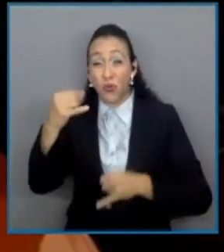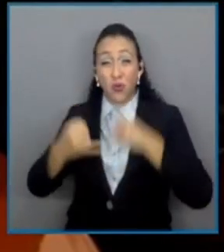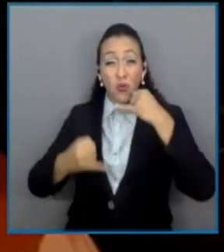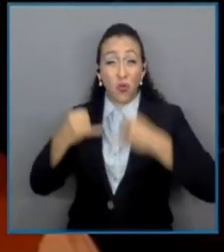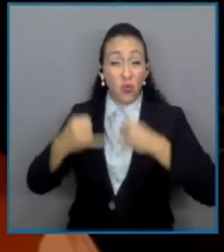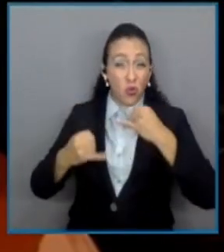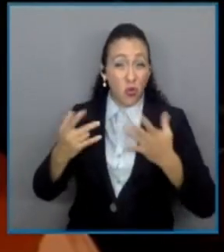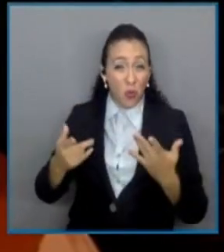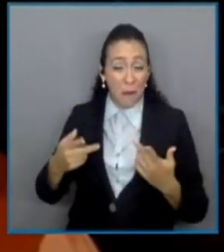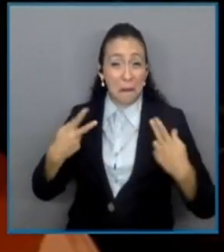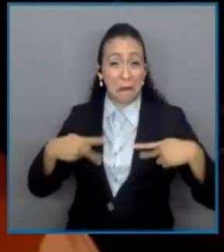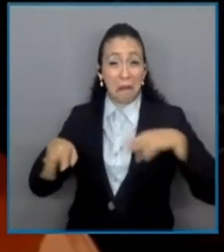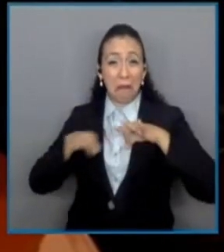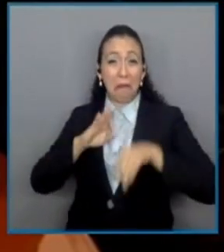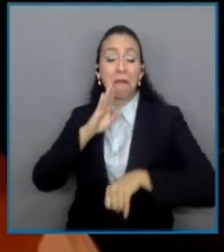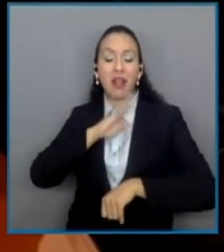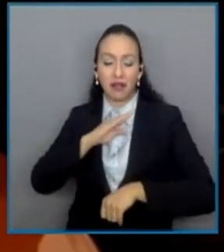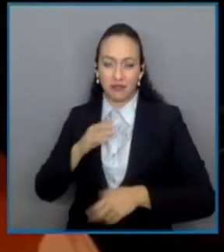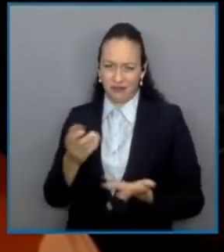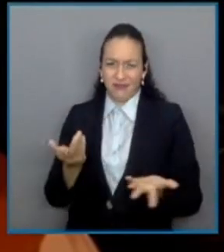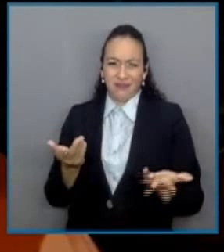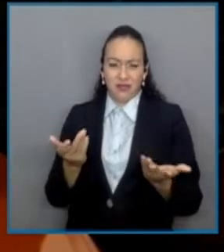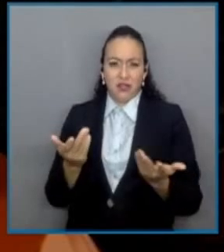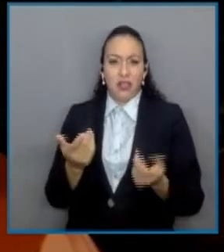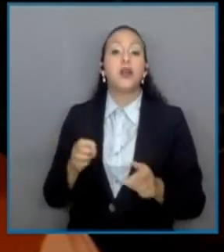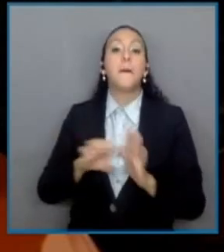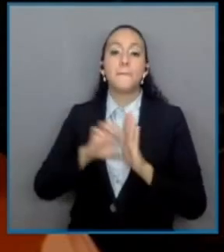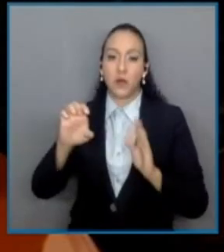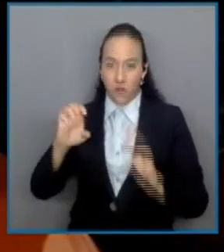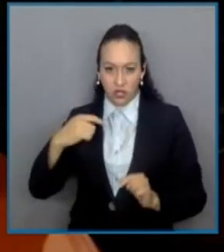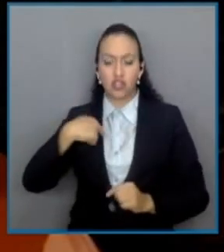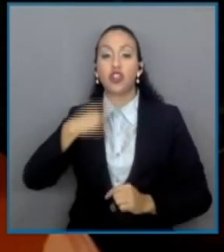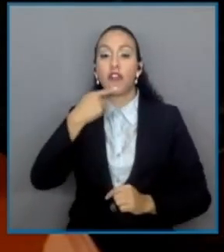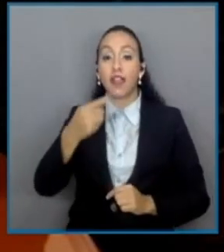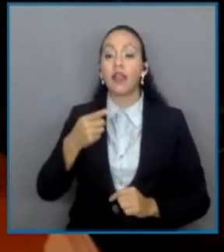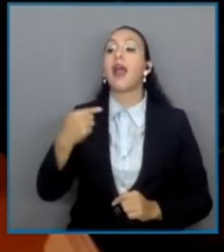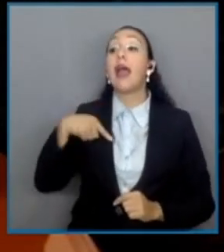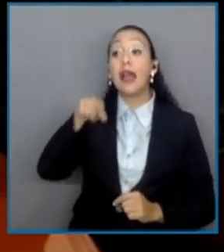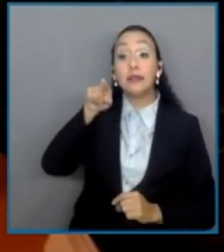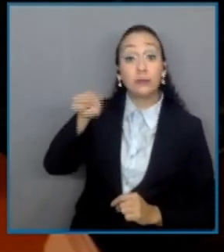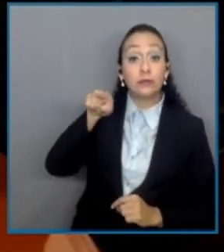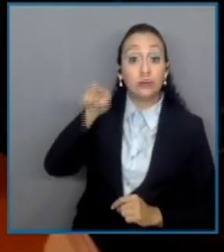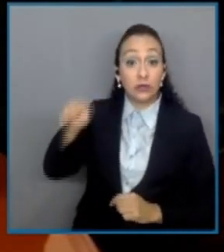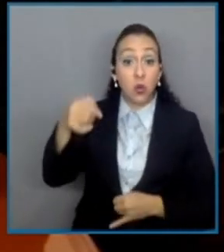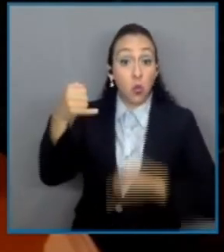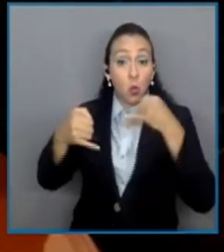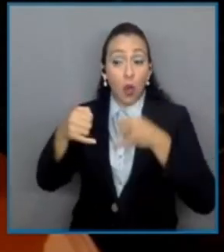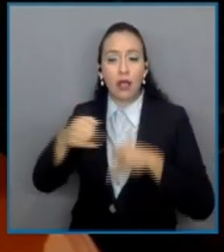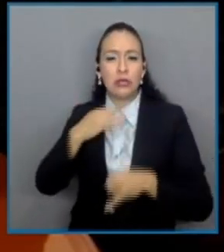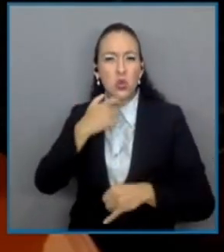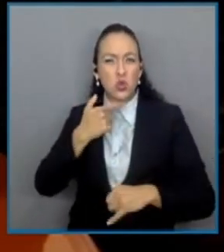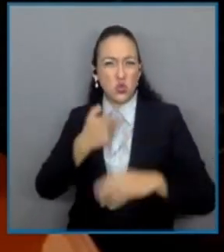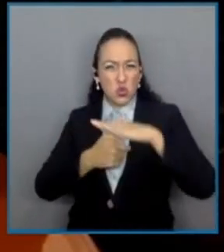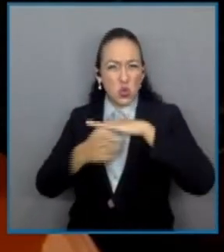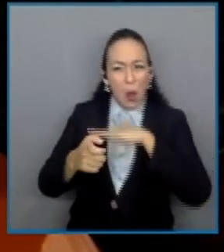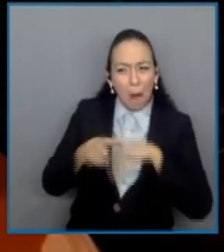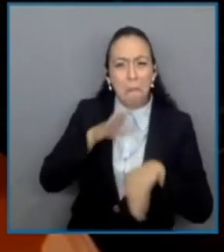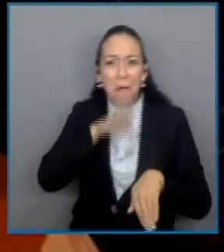persona, este juez o este magistrado es corrupto, pues presento una denuncia y lo pruebo. Pero yo no